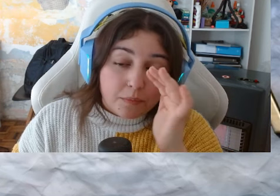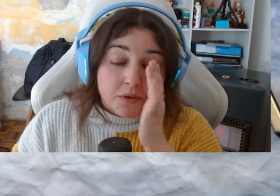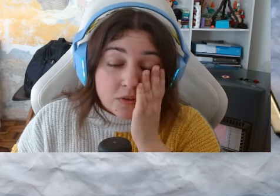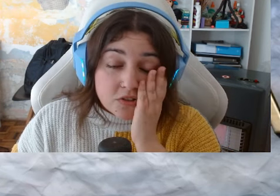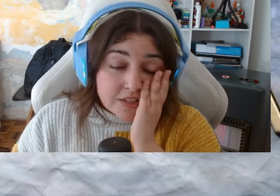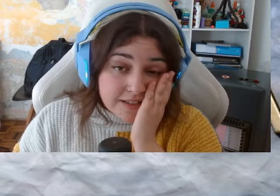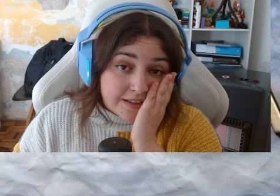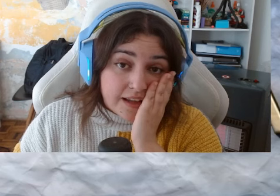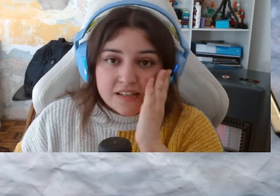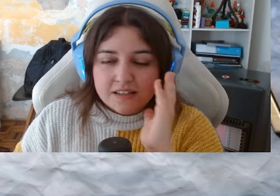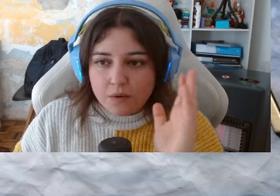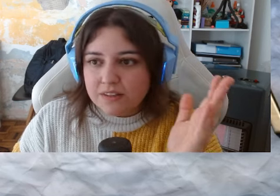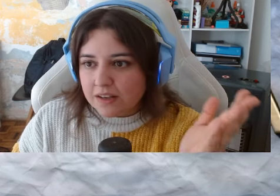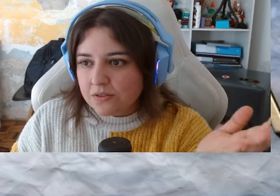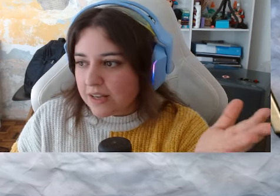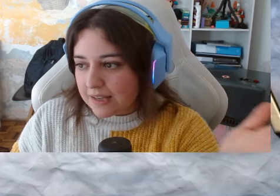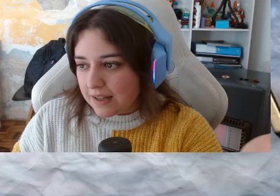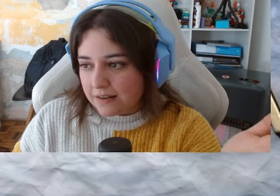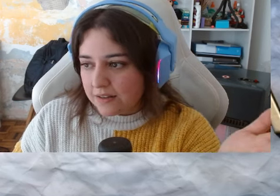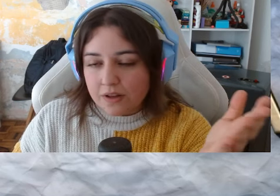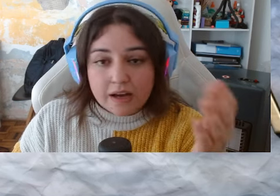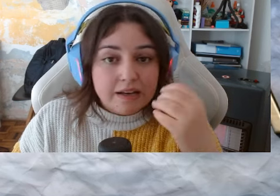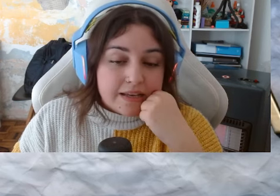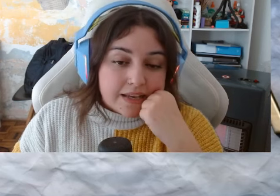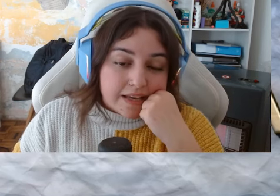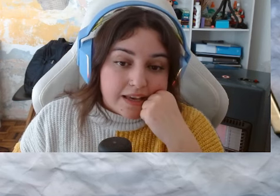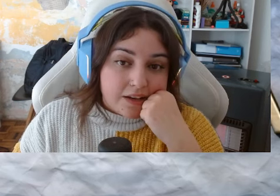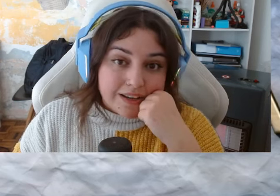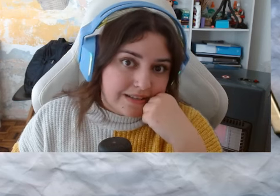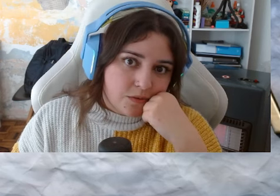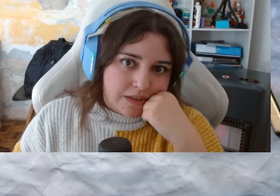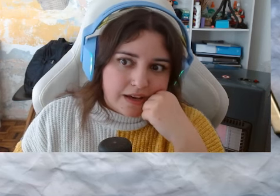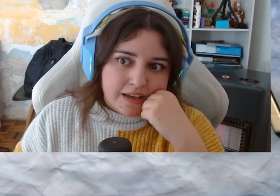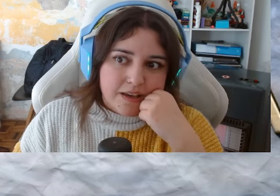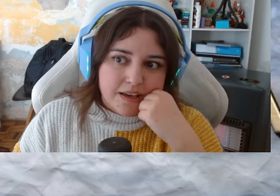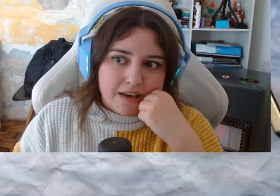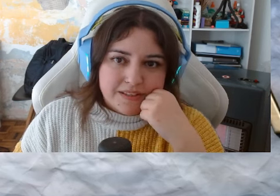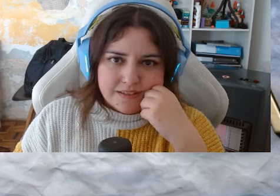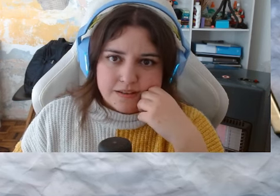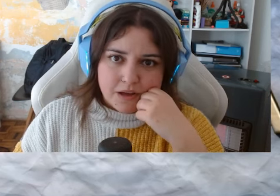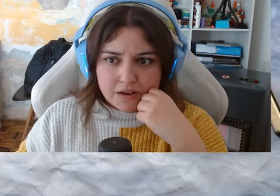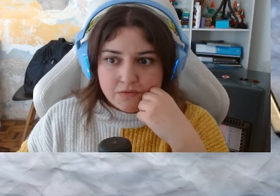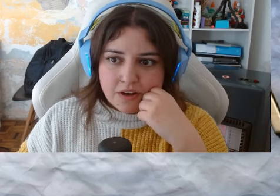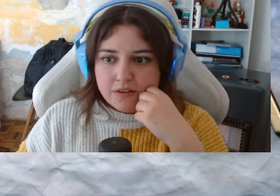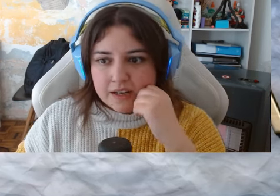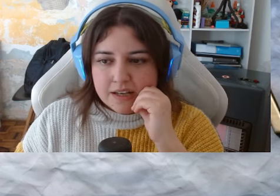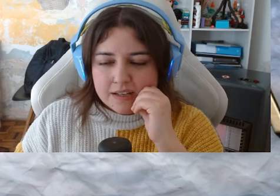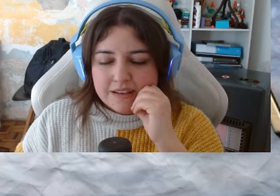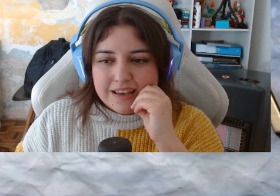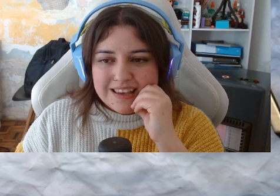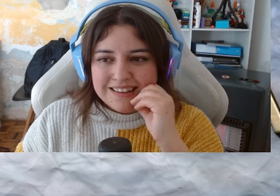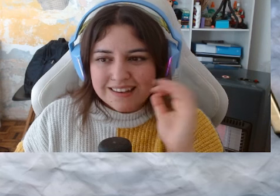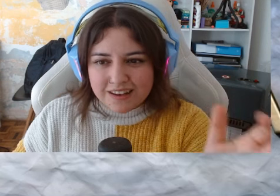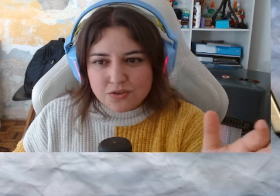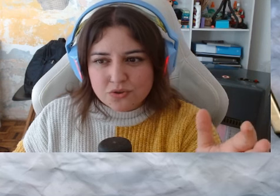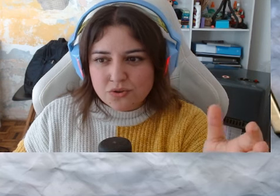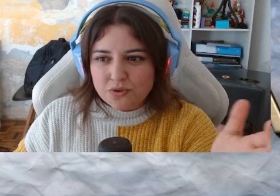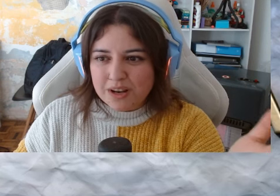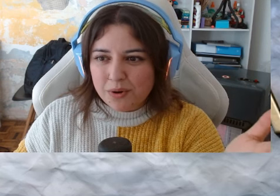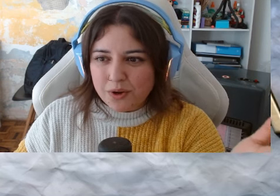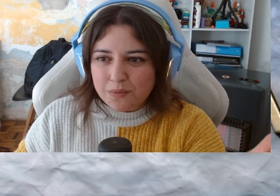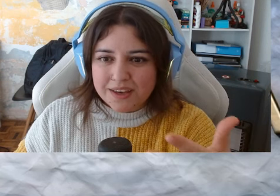es largo, pero cuando llegas a cierta edad ya te das cuenta que hay cosas que no da y que no querés en tu vida, y empezás a ser más desconfiado de la gente. Y en este caso